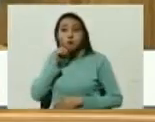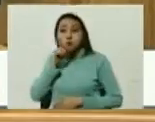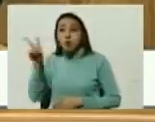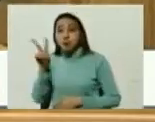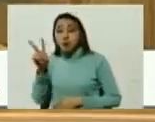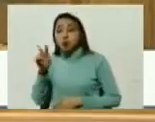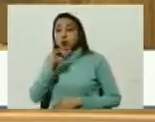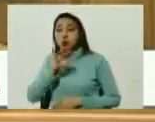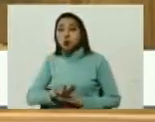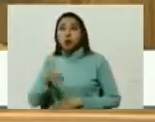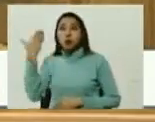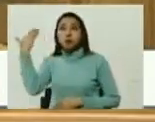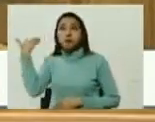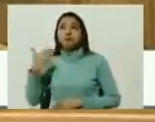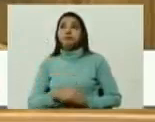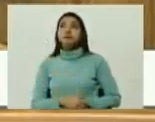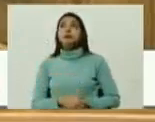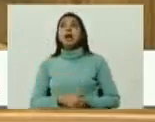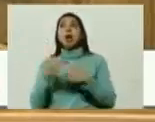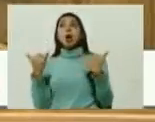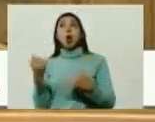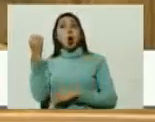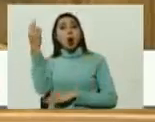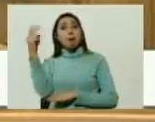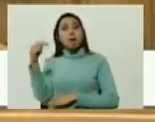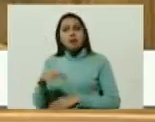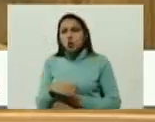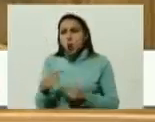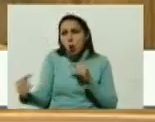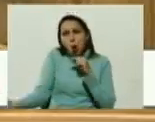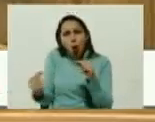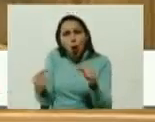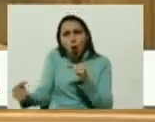años en este parlamento no discutíamos